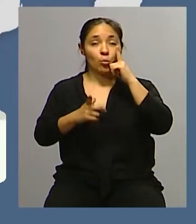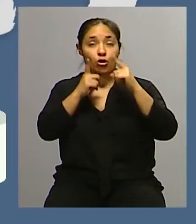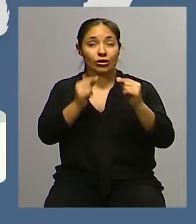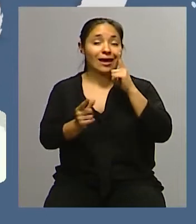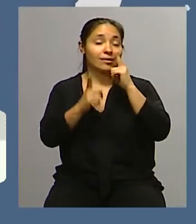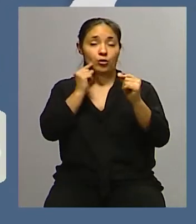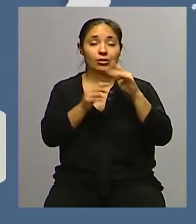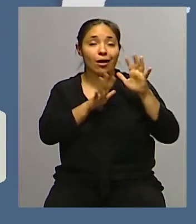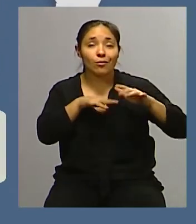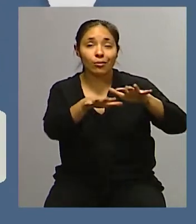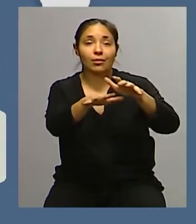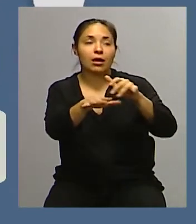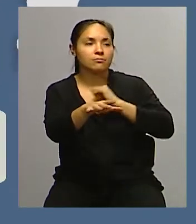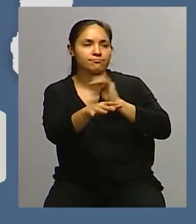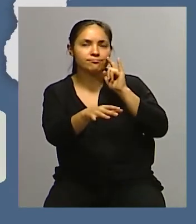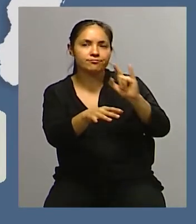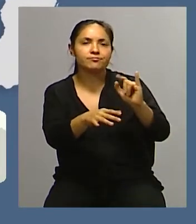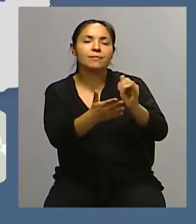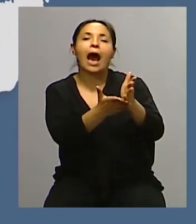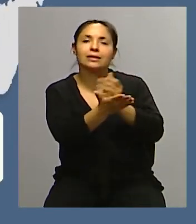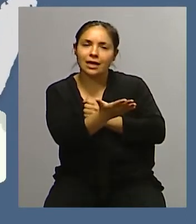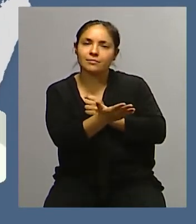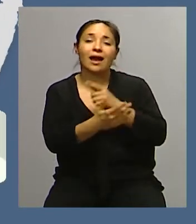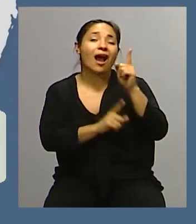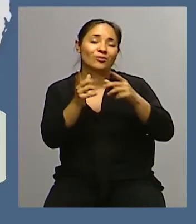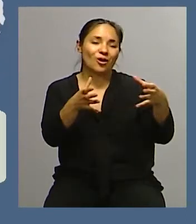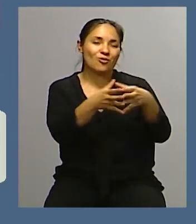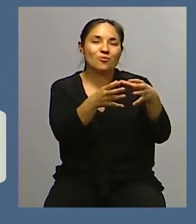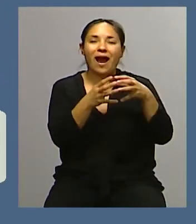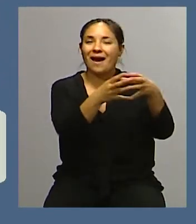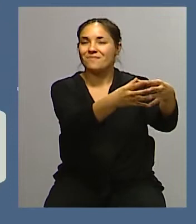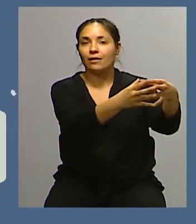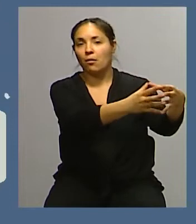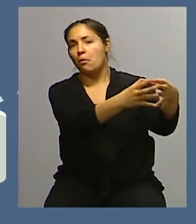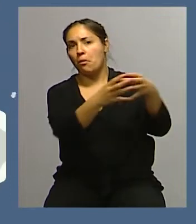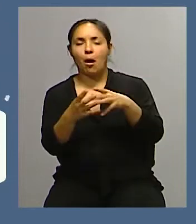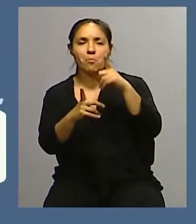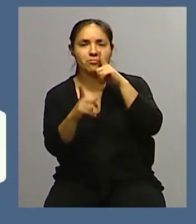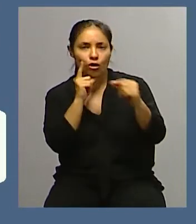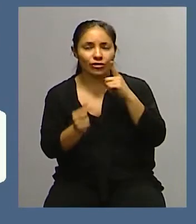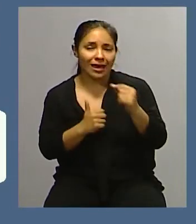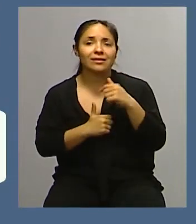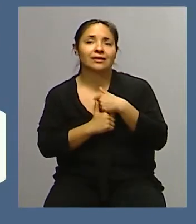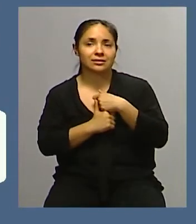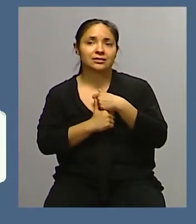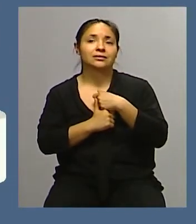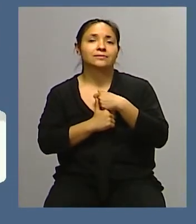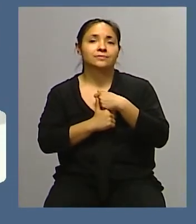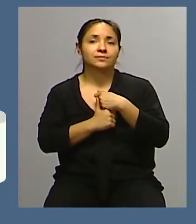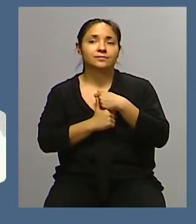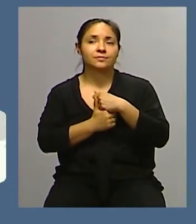parte de estas organizaciones, grupos aislados a veces, pero con protestas o reclamos que tienen